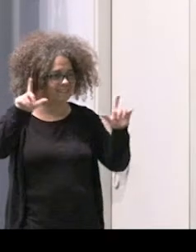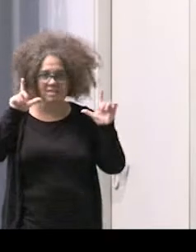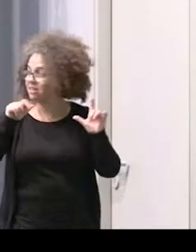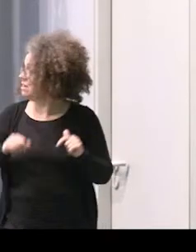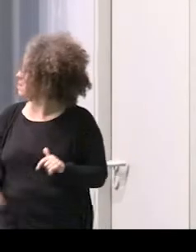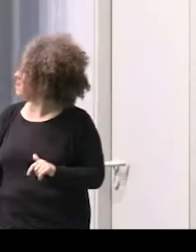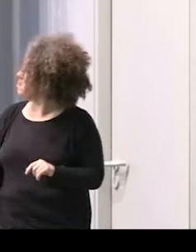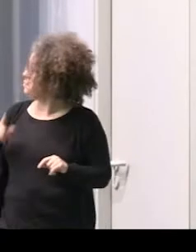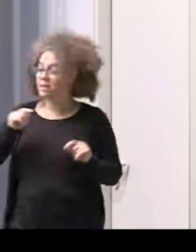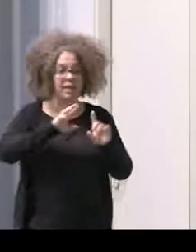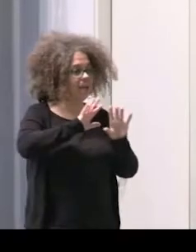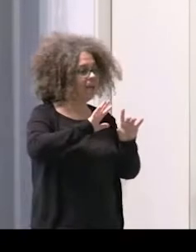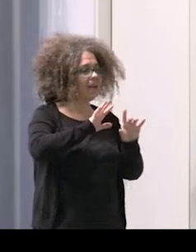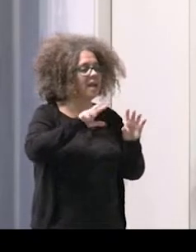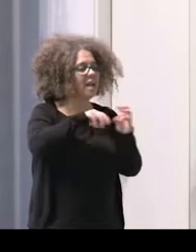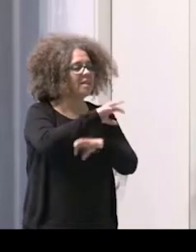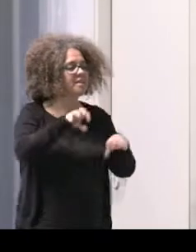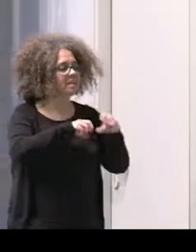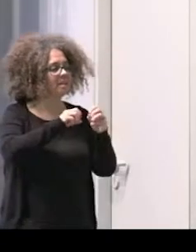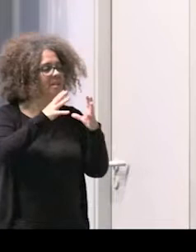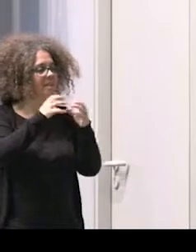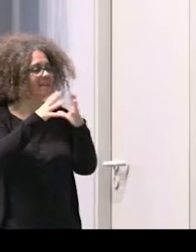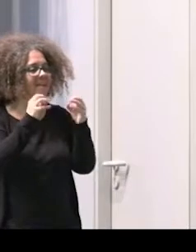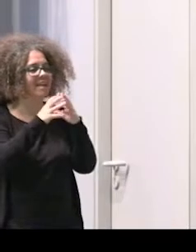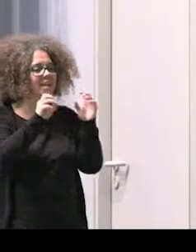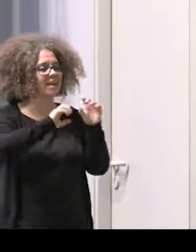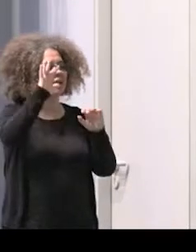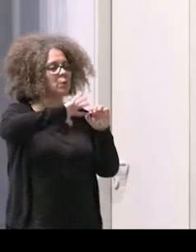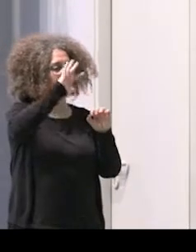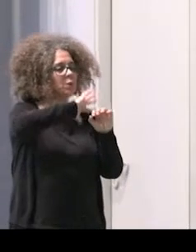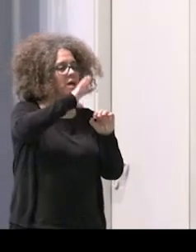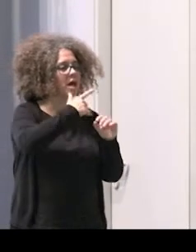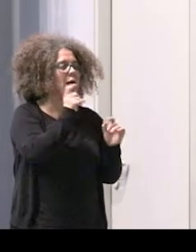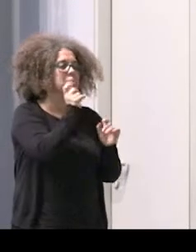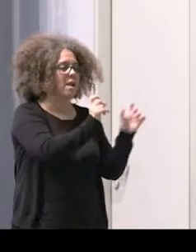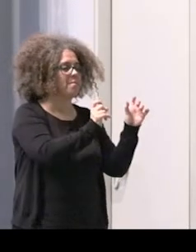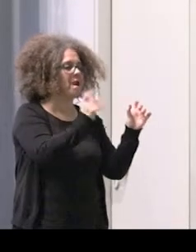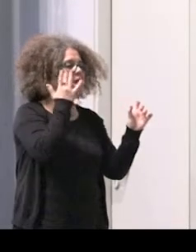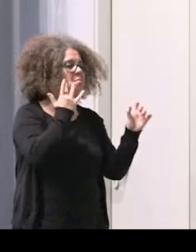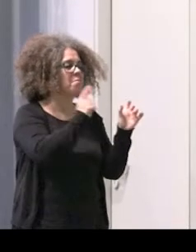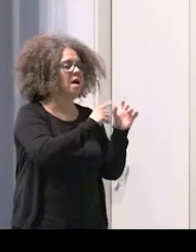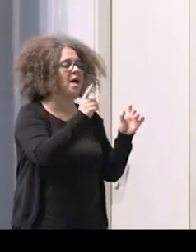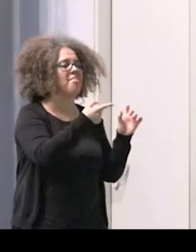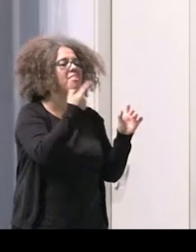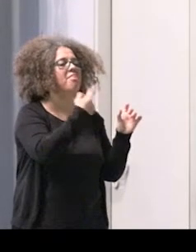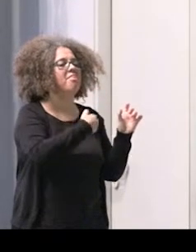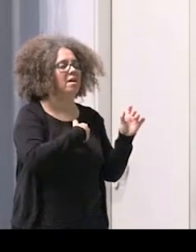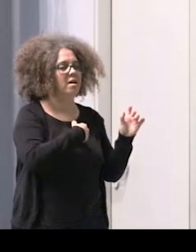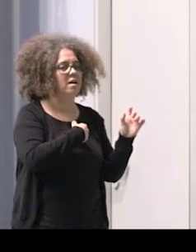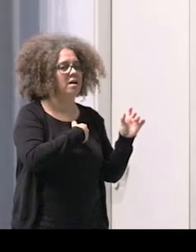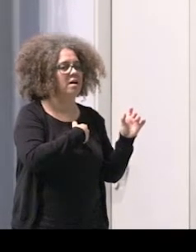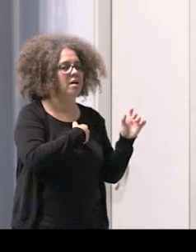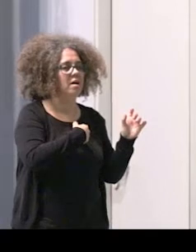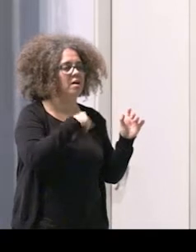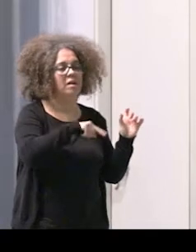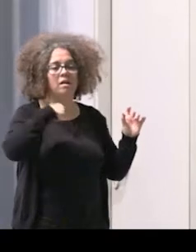el espectrograma, la distribución de energía en frecuencias y en el tiempo, de la palabra diga, limpia, y ahí el